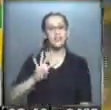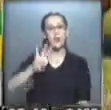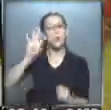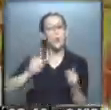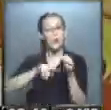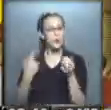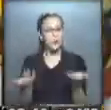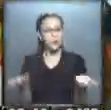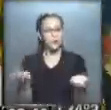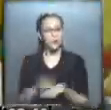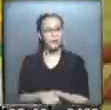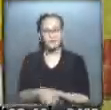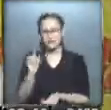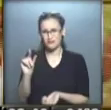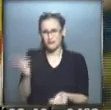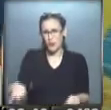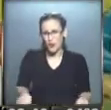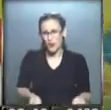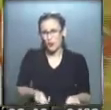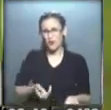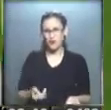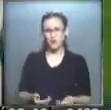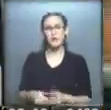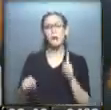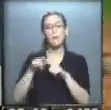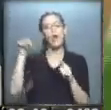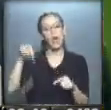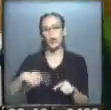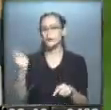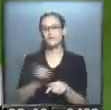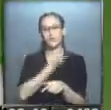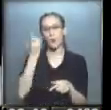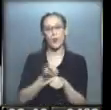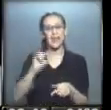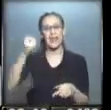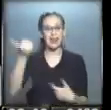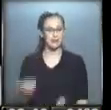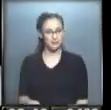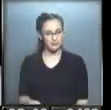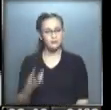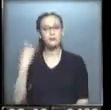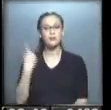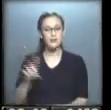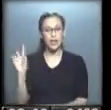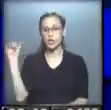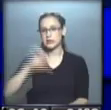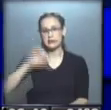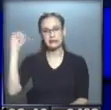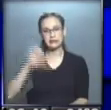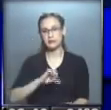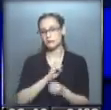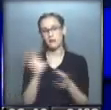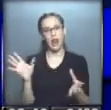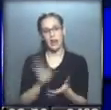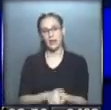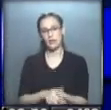este torneo de la segunda división del fútbol argentino y por ahora no ha conseguido ninguna victoria. Sin embargo, le arruinó la fiesta, en este caso,